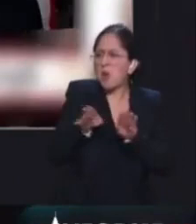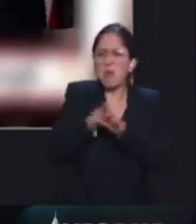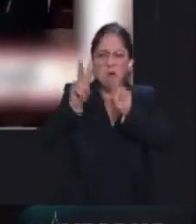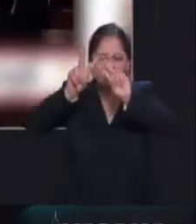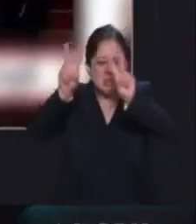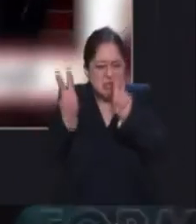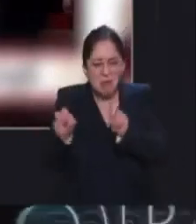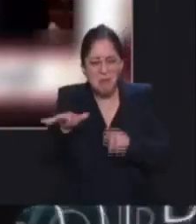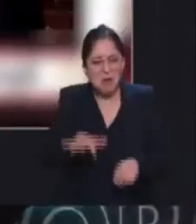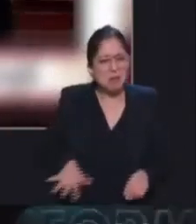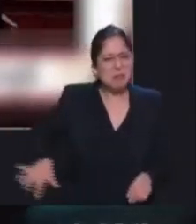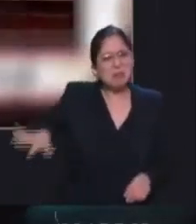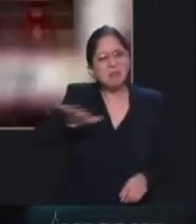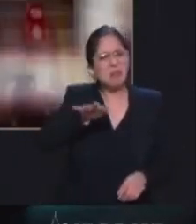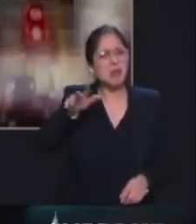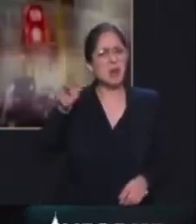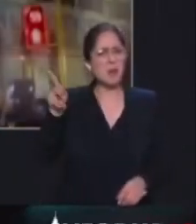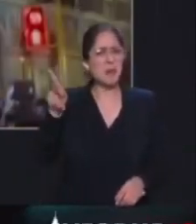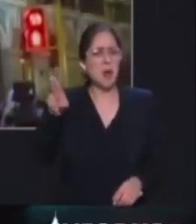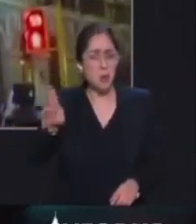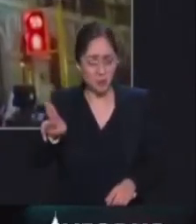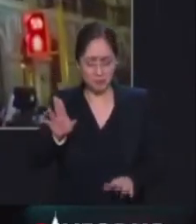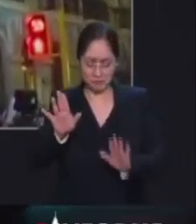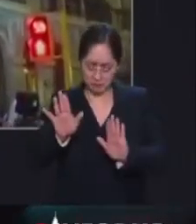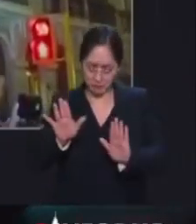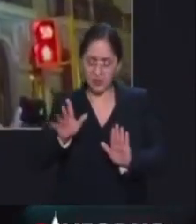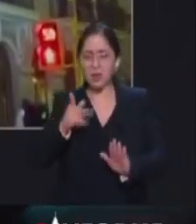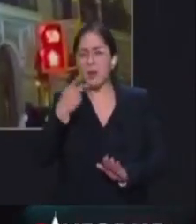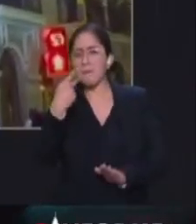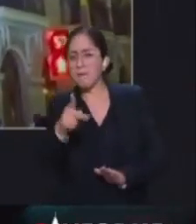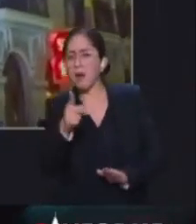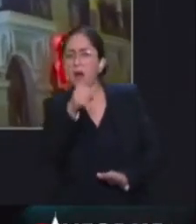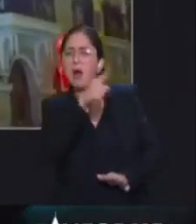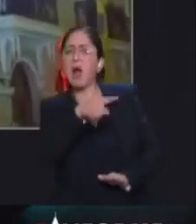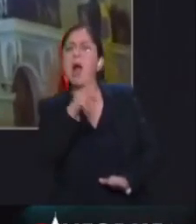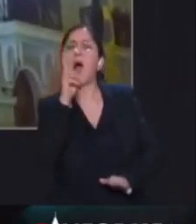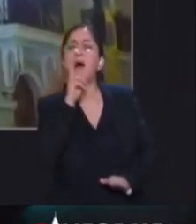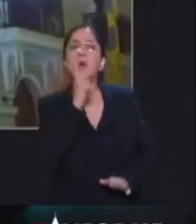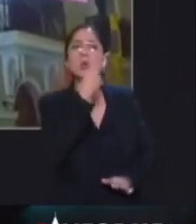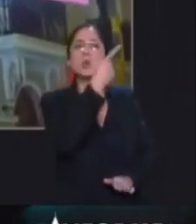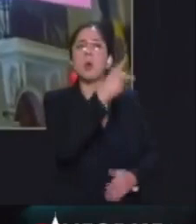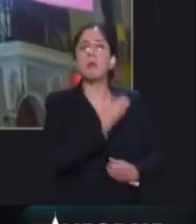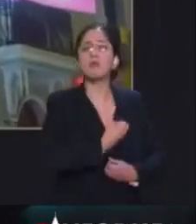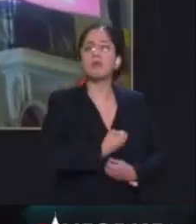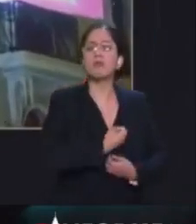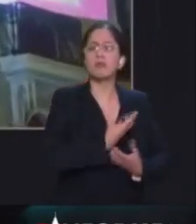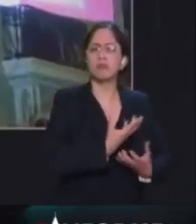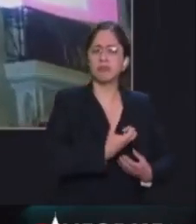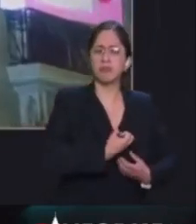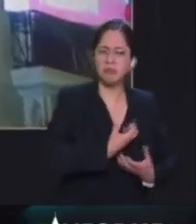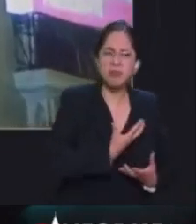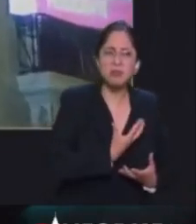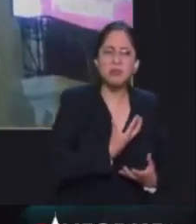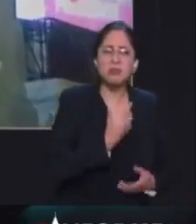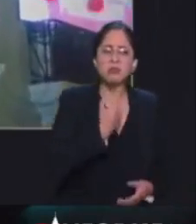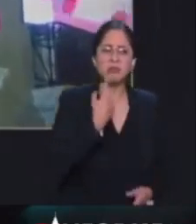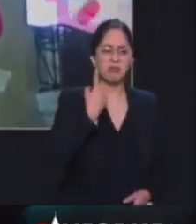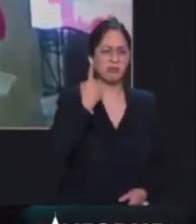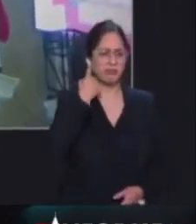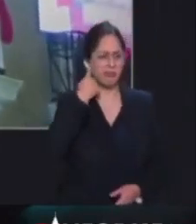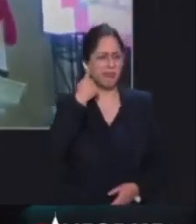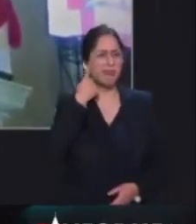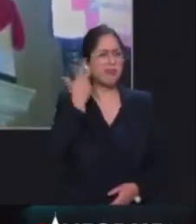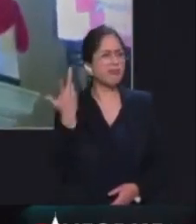Bueno, quienes hemos escuchado el discurso de Pedro Castillo hemos visto que no solo tiene una idea muy clara de